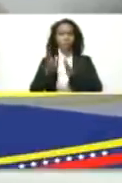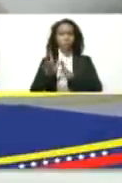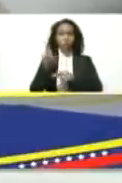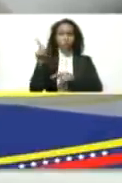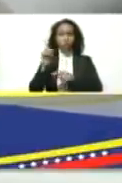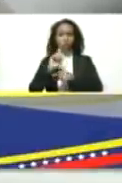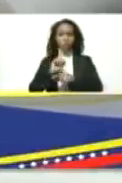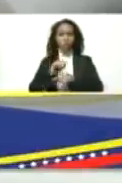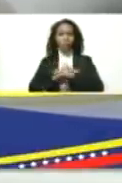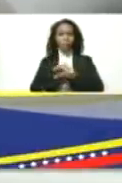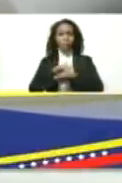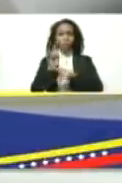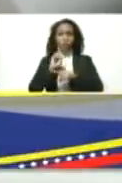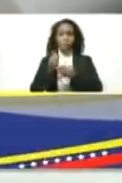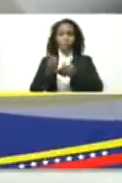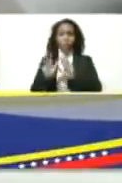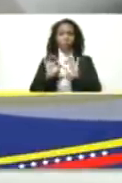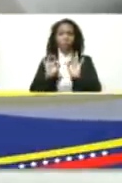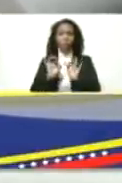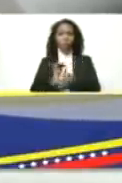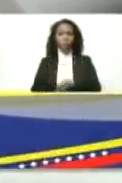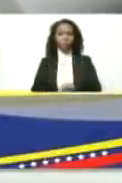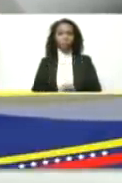tú no habías nacido, las ministras aquí no habían nacido.